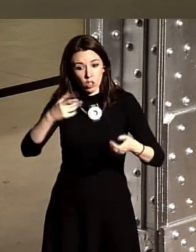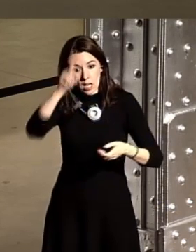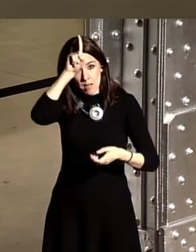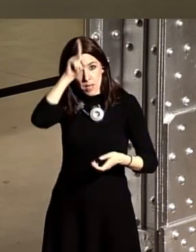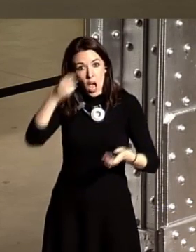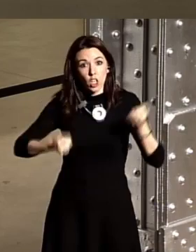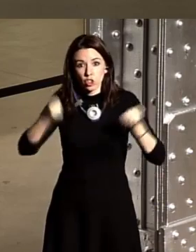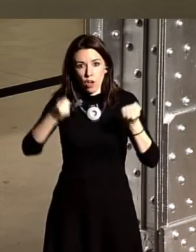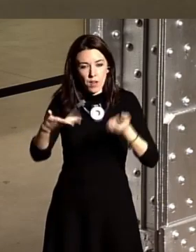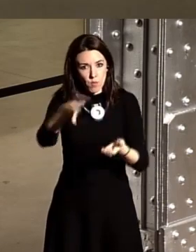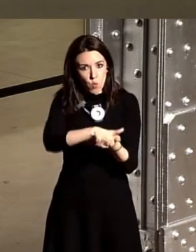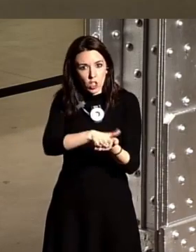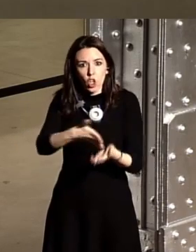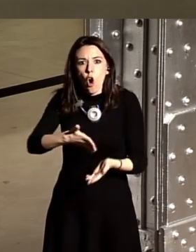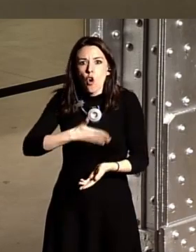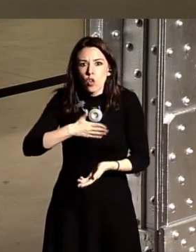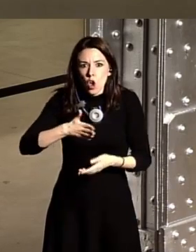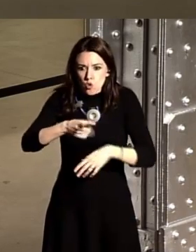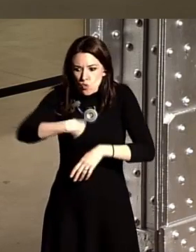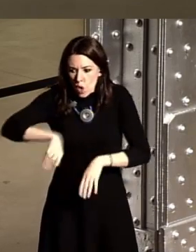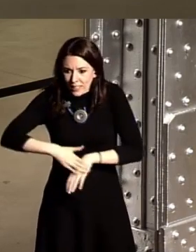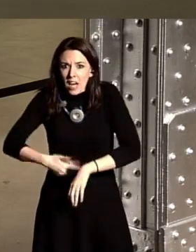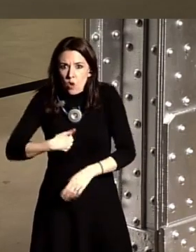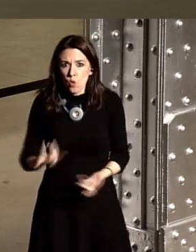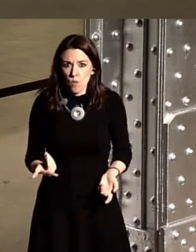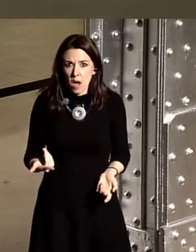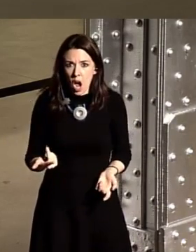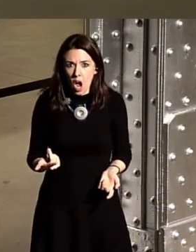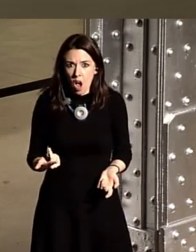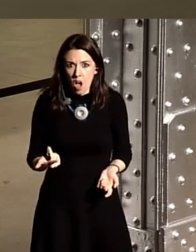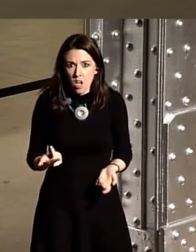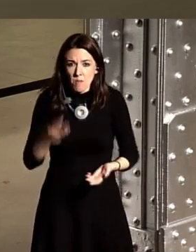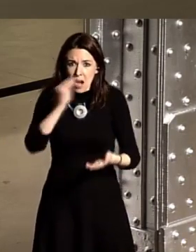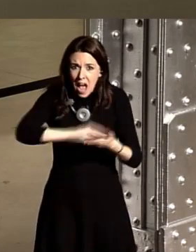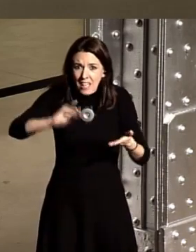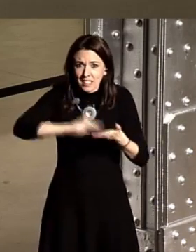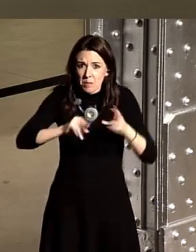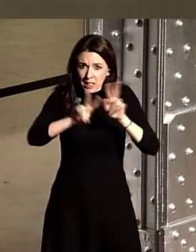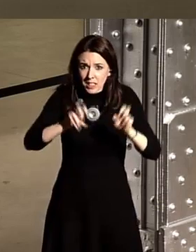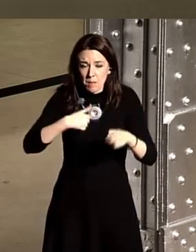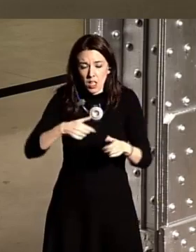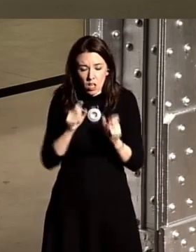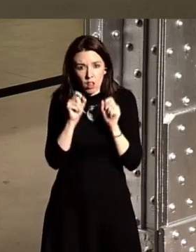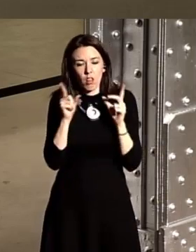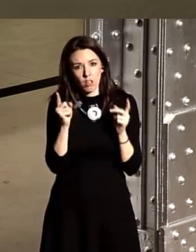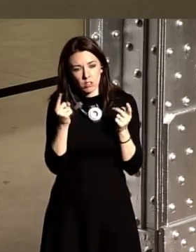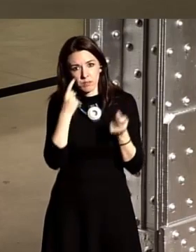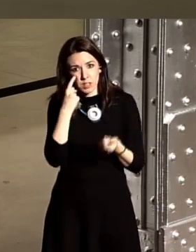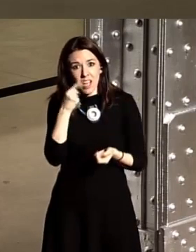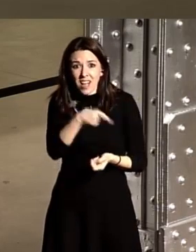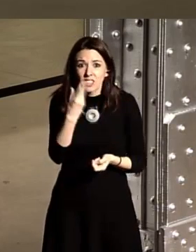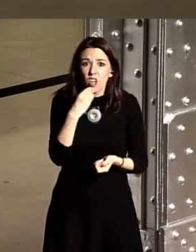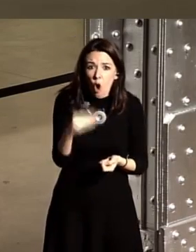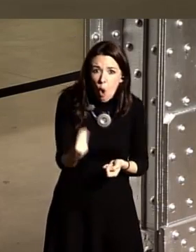se murió y es nuestra culpa. Y para escribir de eso y darme cuenta que este joven